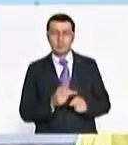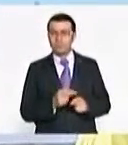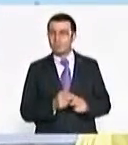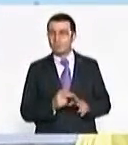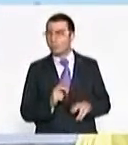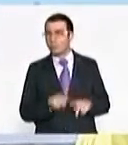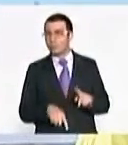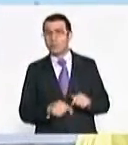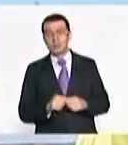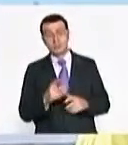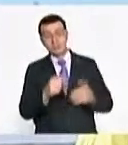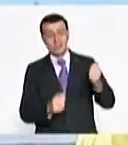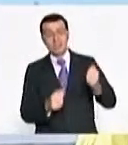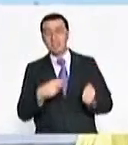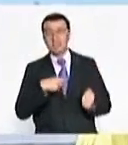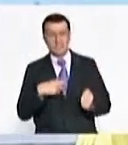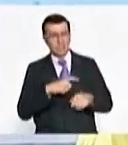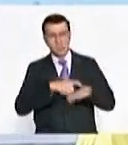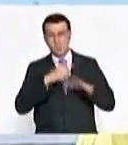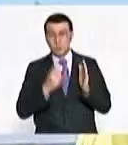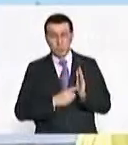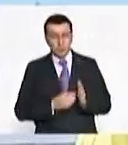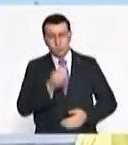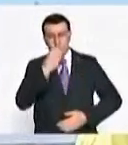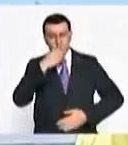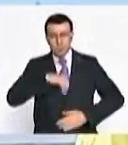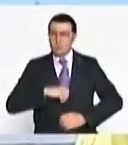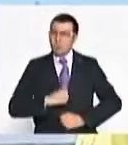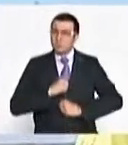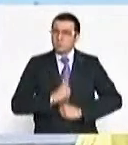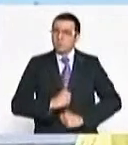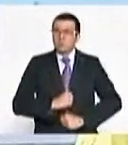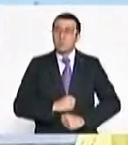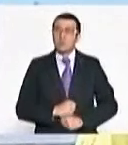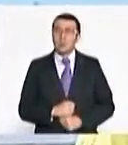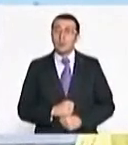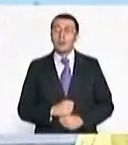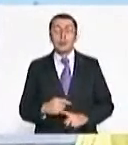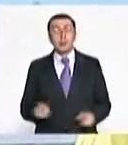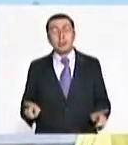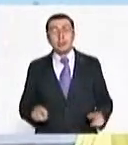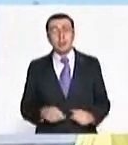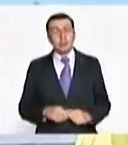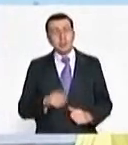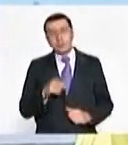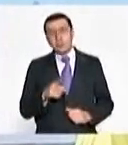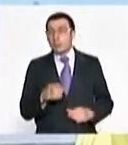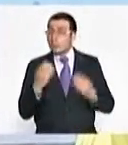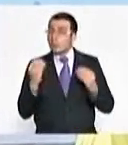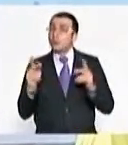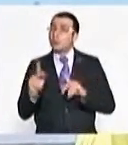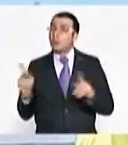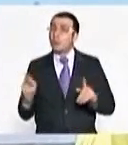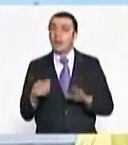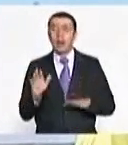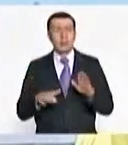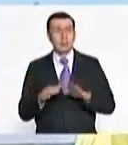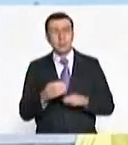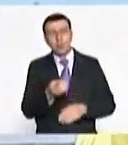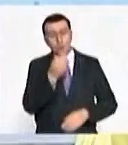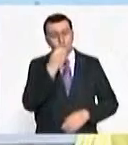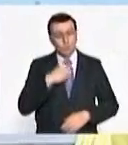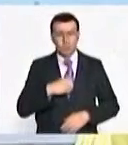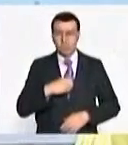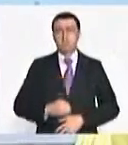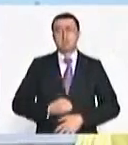que porque tiene todo, que es lo máximo en nutrición. Y vemos que muchos pacientes hasta la terminan vomitando, no la